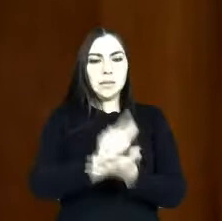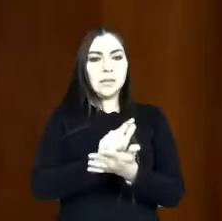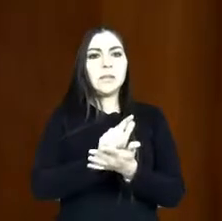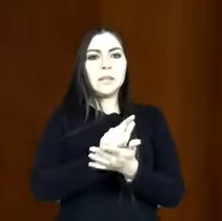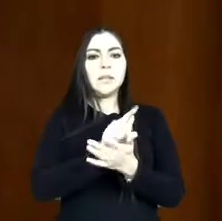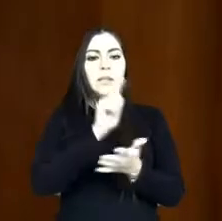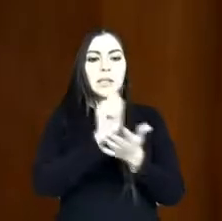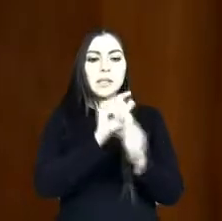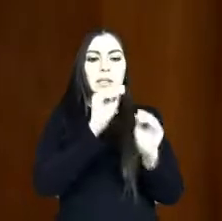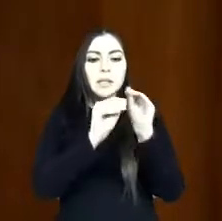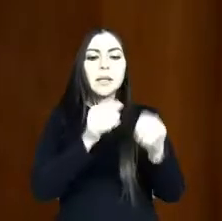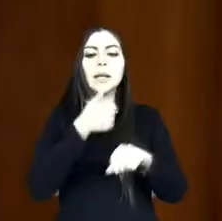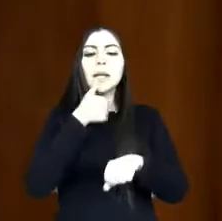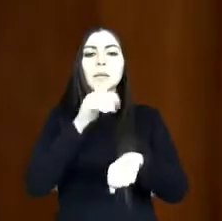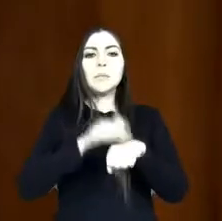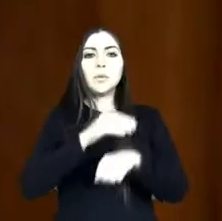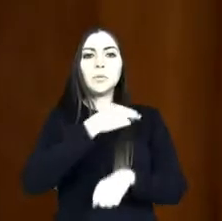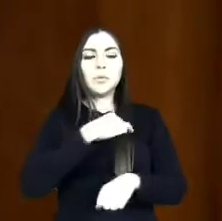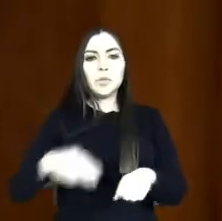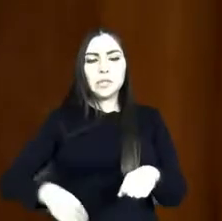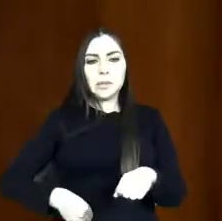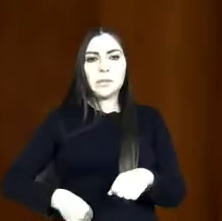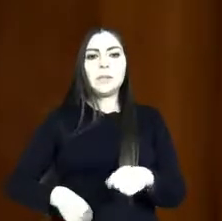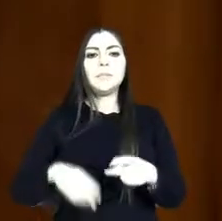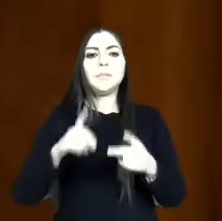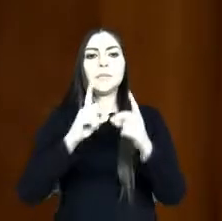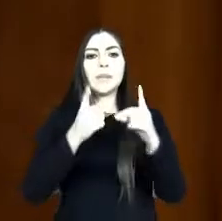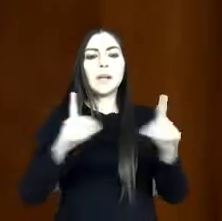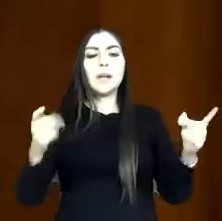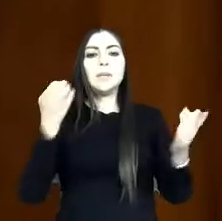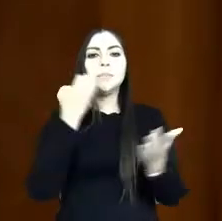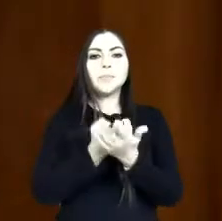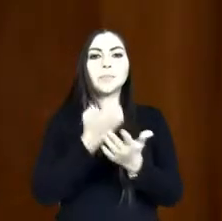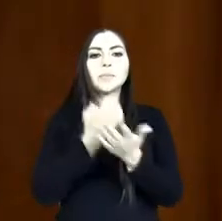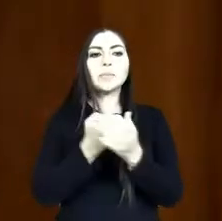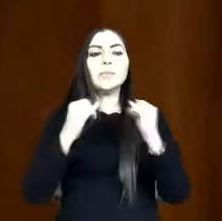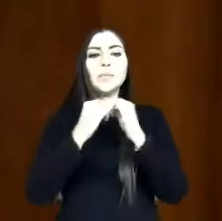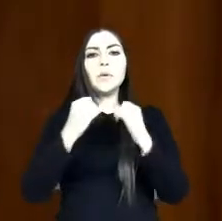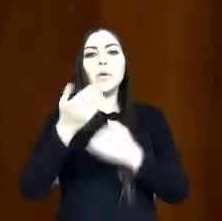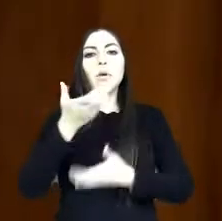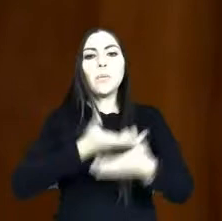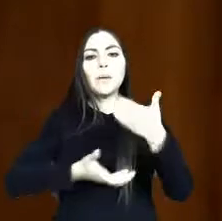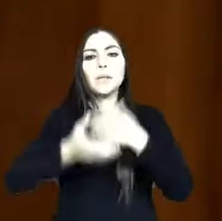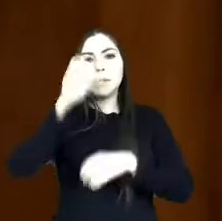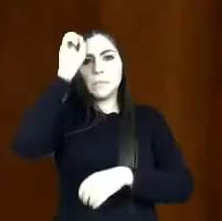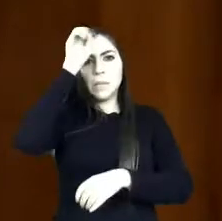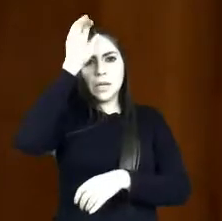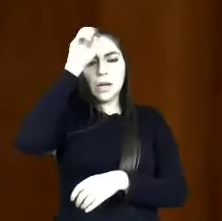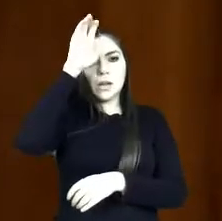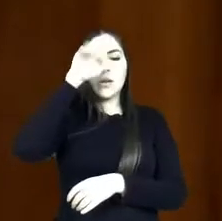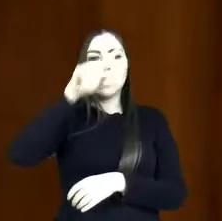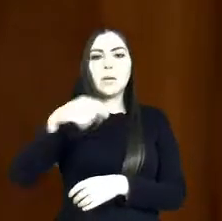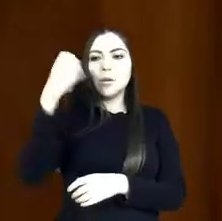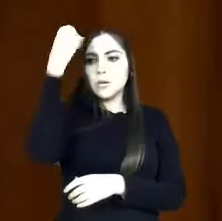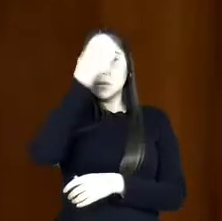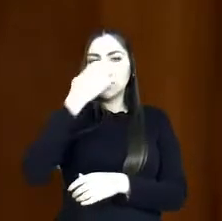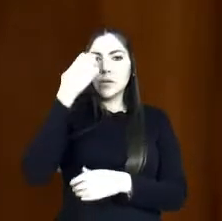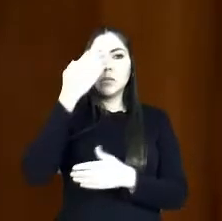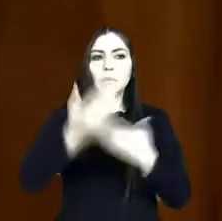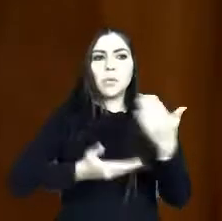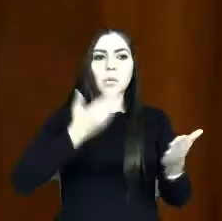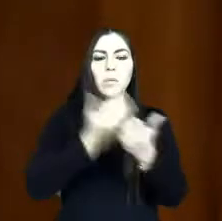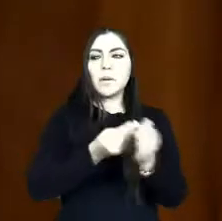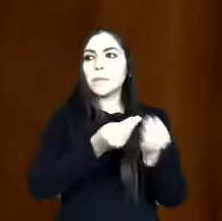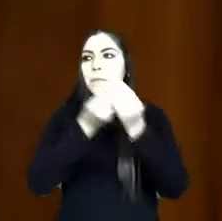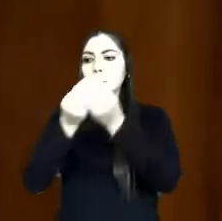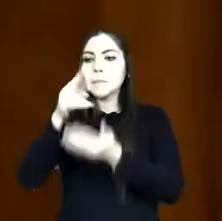Administración Municipal, de Desarrollo Económico, Industrial, Comercial y Minero para su estudio y dictamen, iniciativa con proyecto de